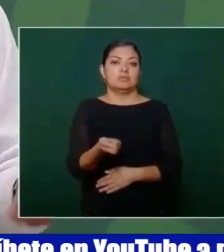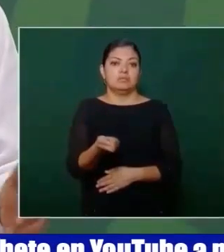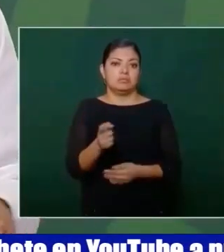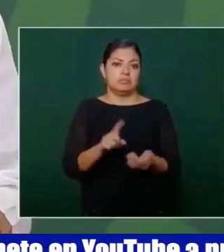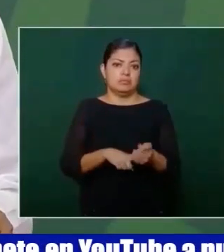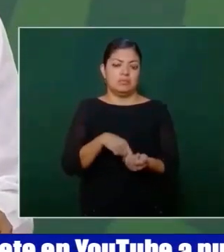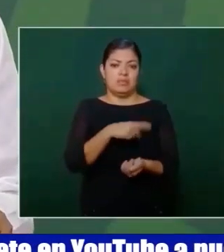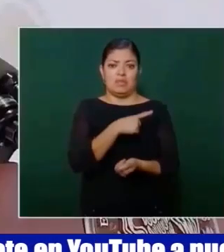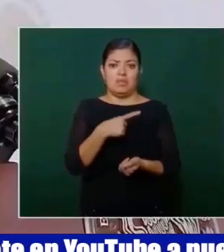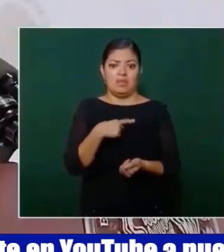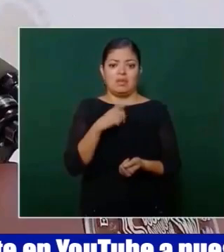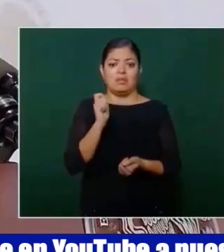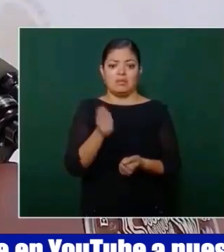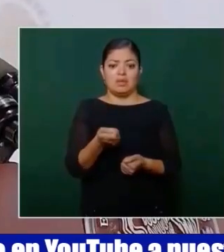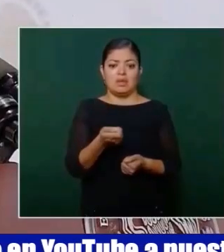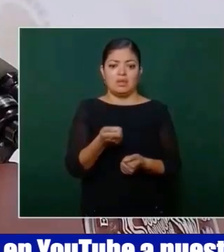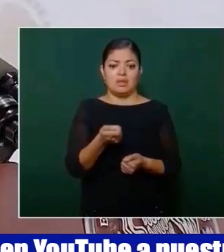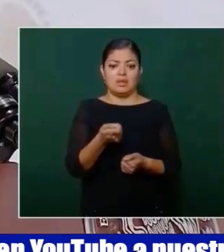libertad